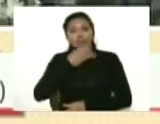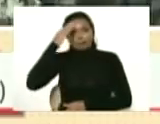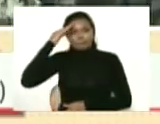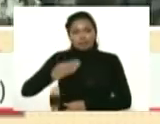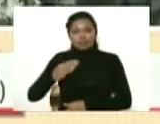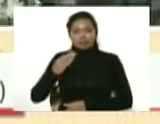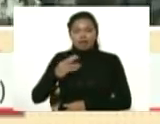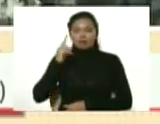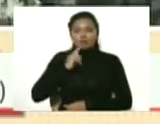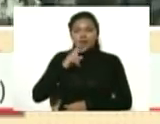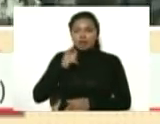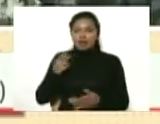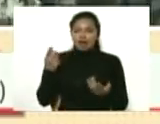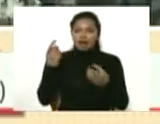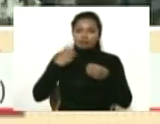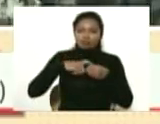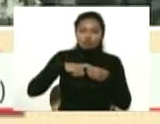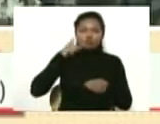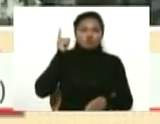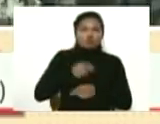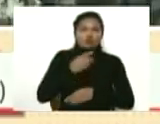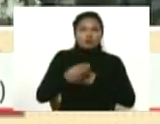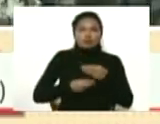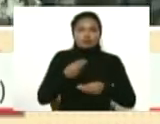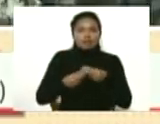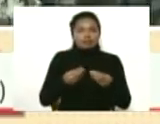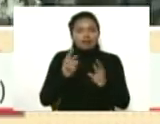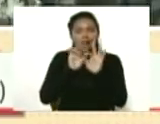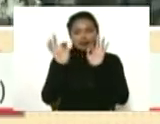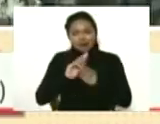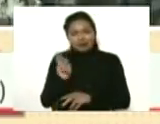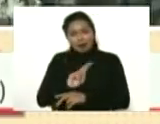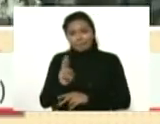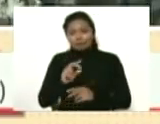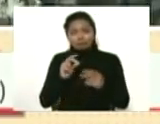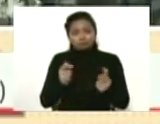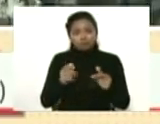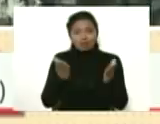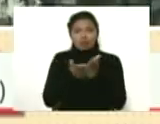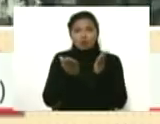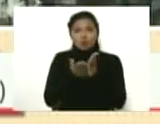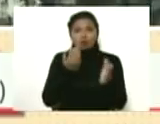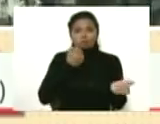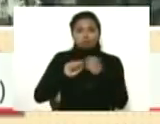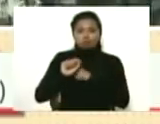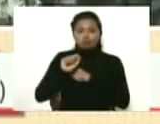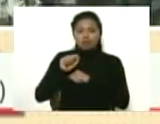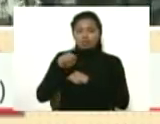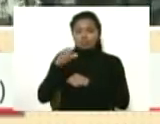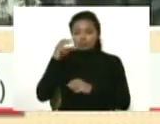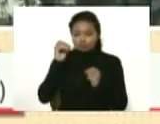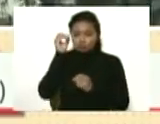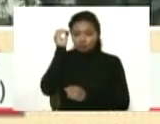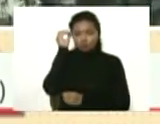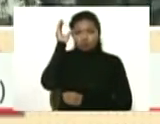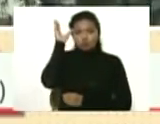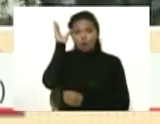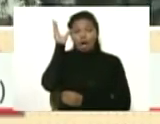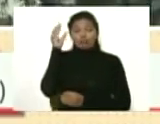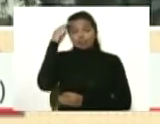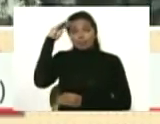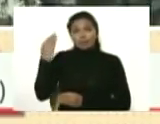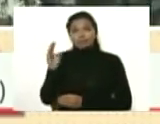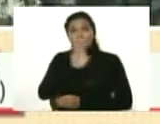Militar Bolivariana. Ordeno la creación inmediata de la Escuela Antiimperialista de Capacitación de la